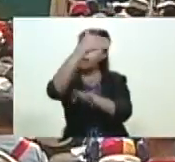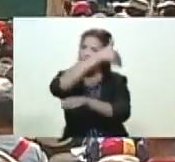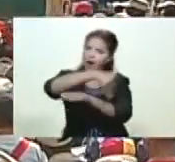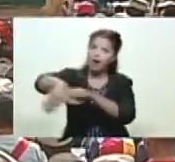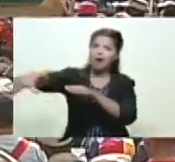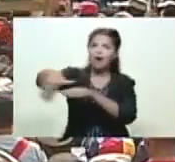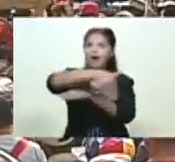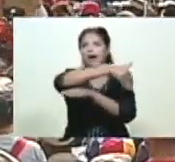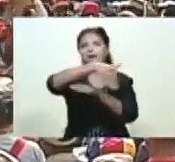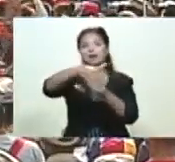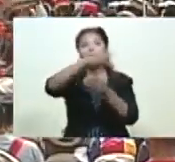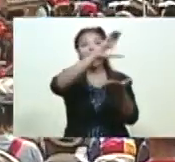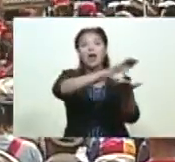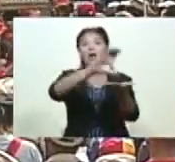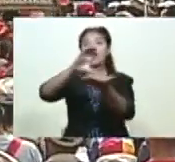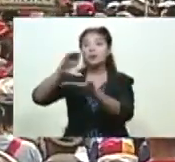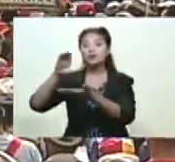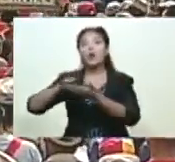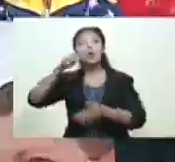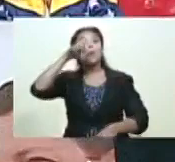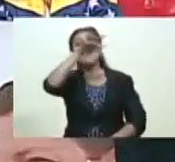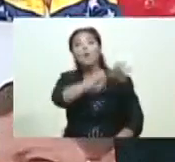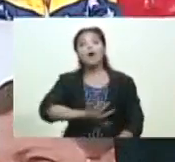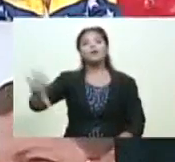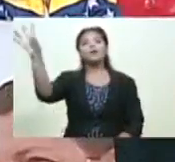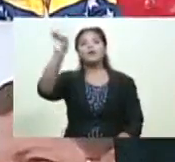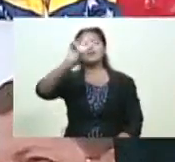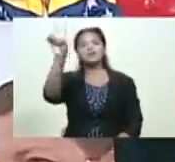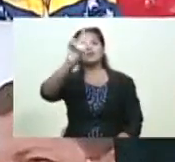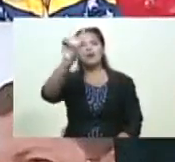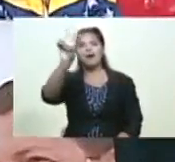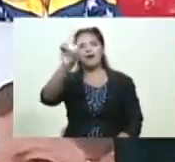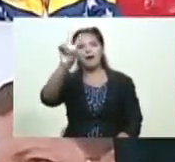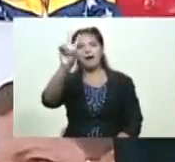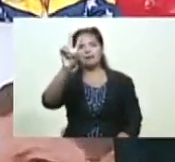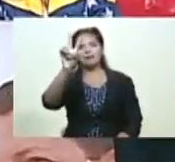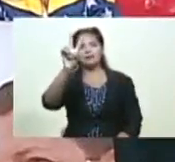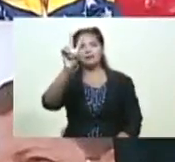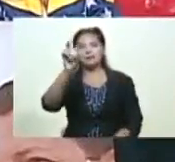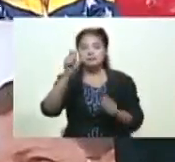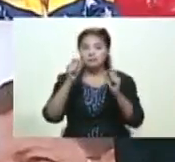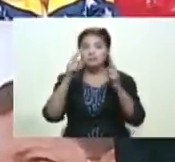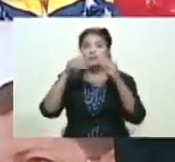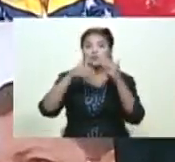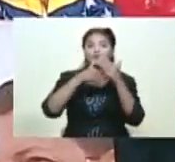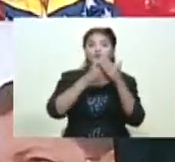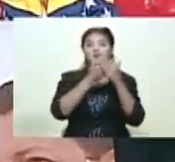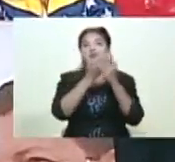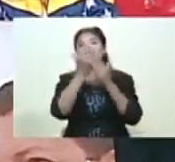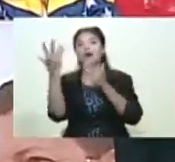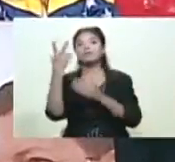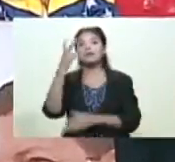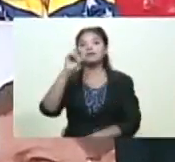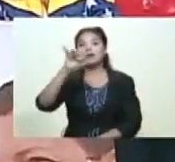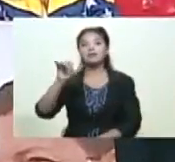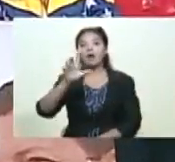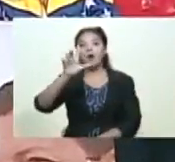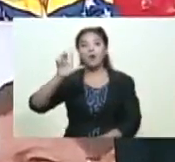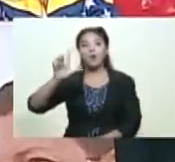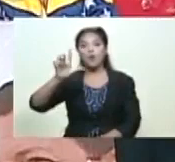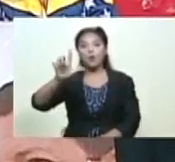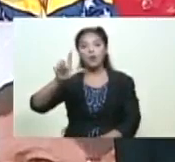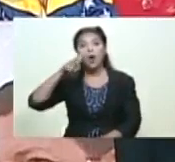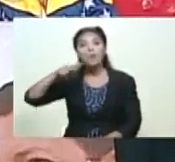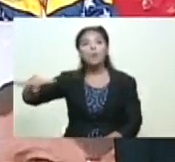calles, en las ciudades y pueblos de Venezuela. Con el amanecer del 30 de julio,